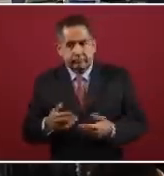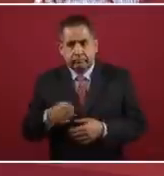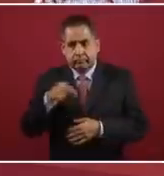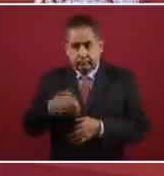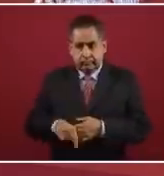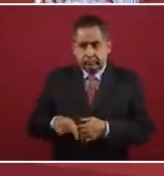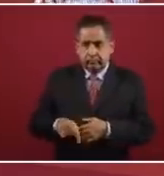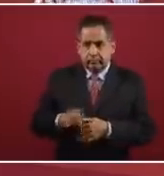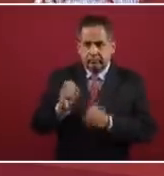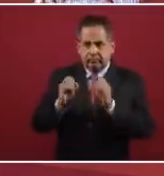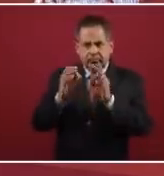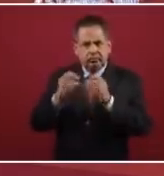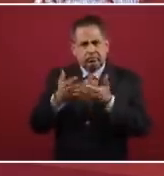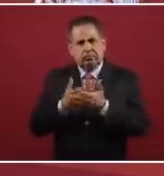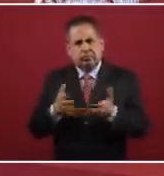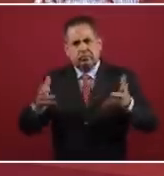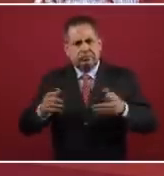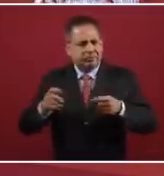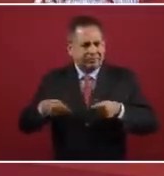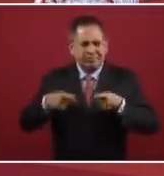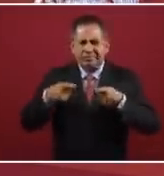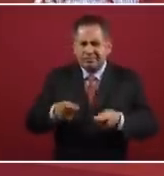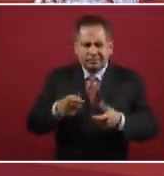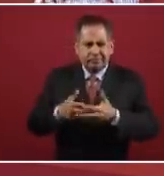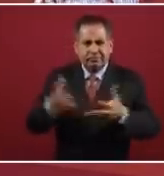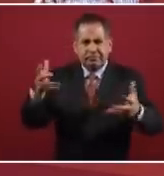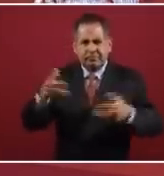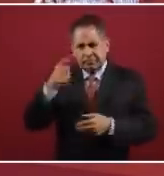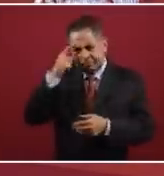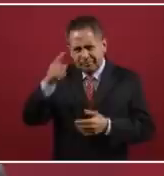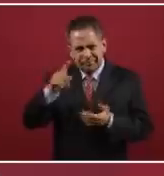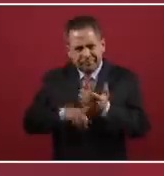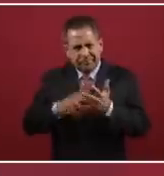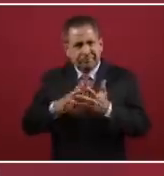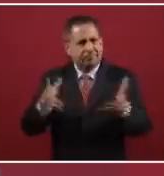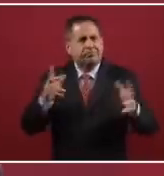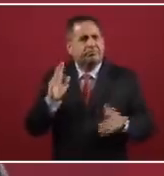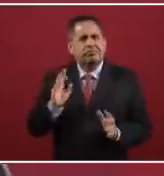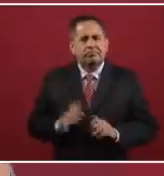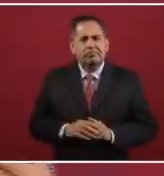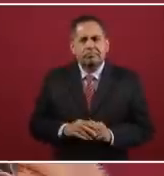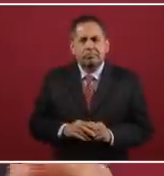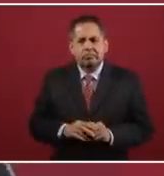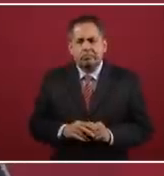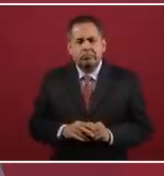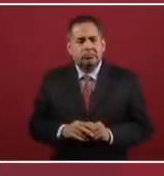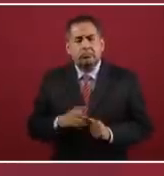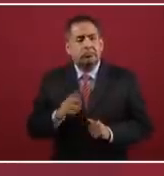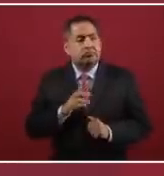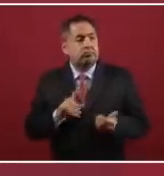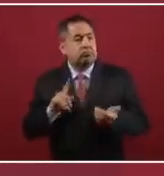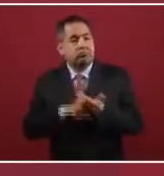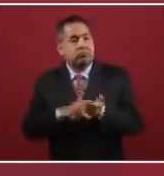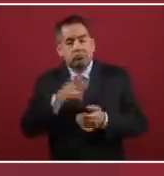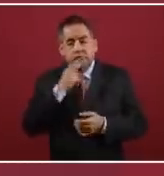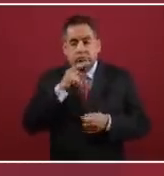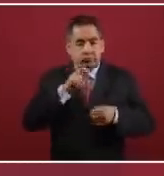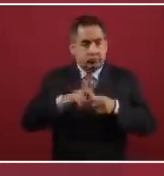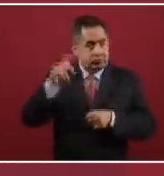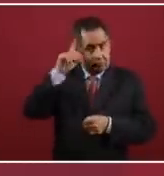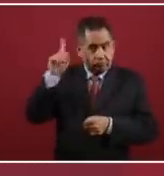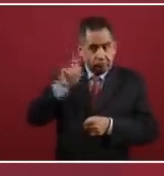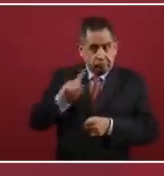oficinas grandes, muy grandes, grandototas. La que vamos nosotros a ocupar